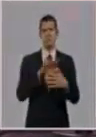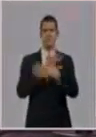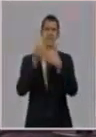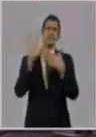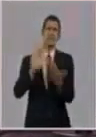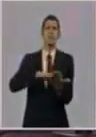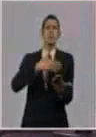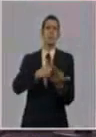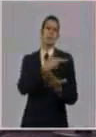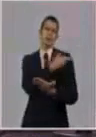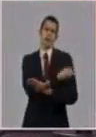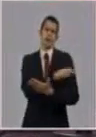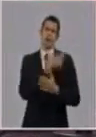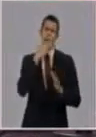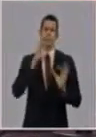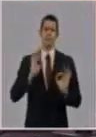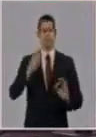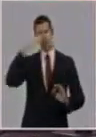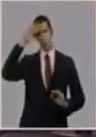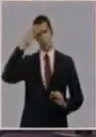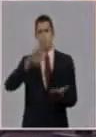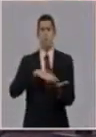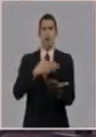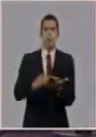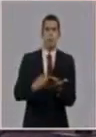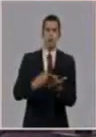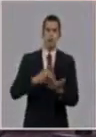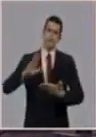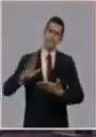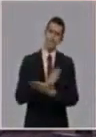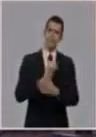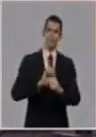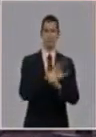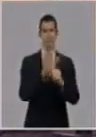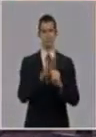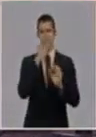son nuestras apuestas de soberanía y de defensa también de la salud